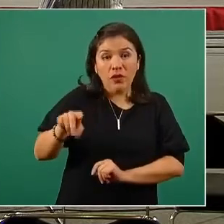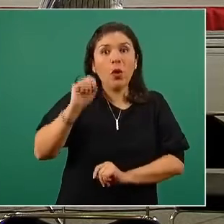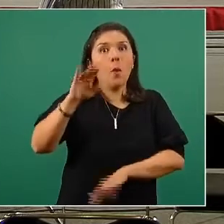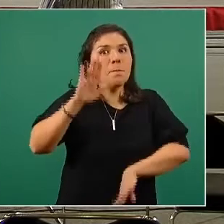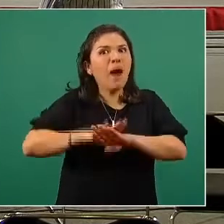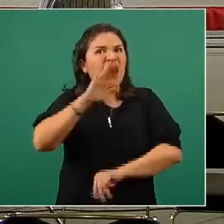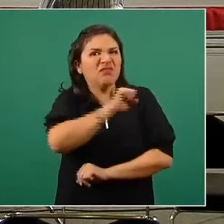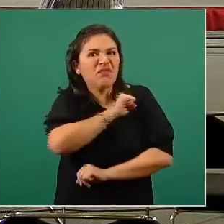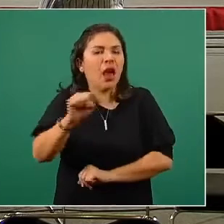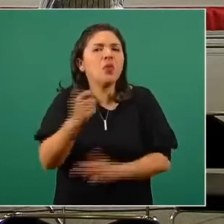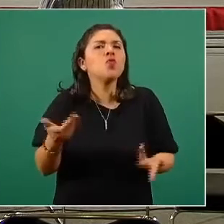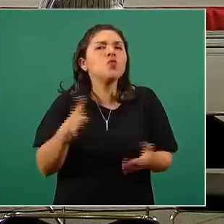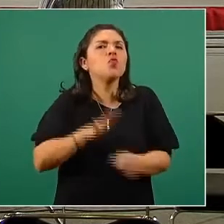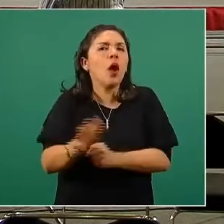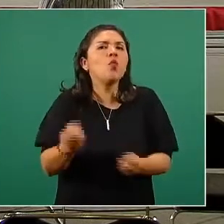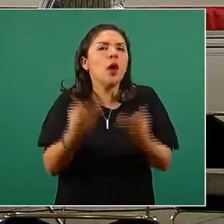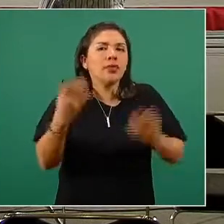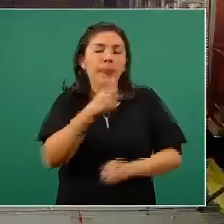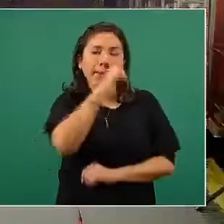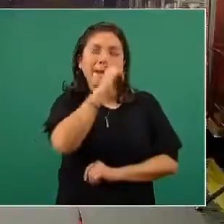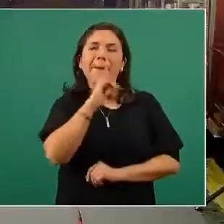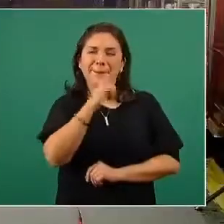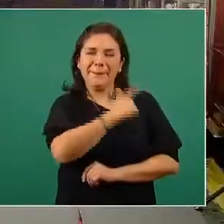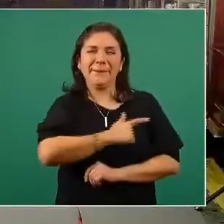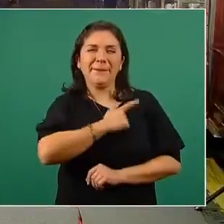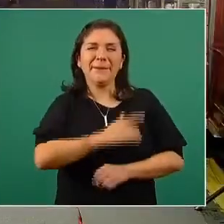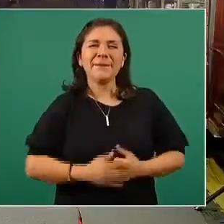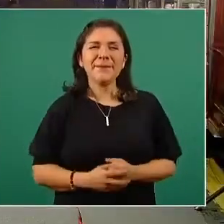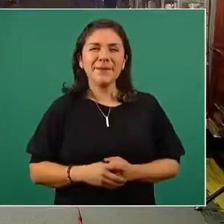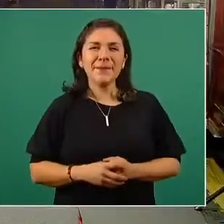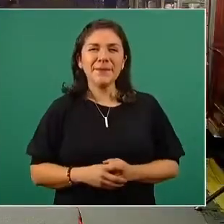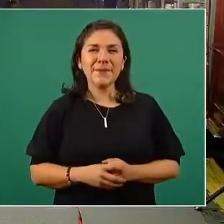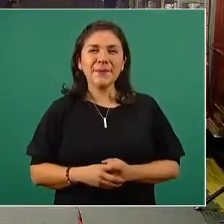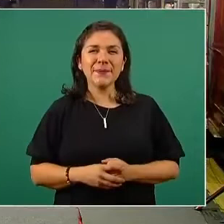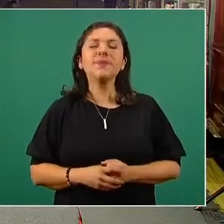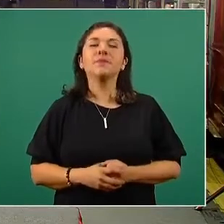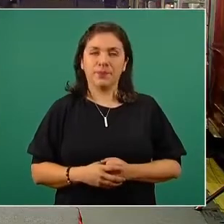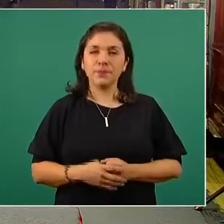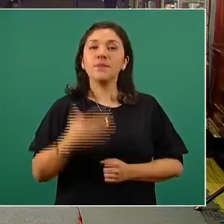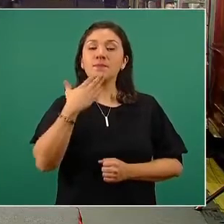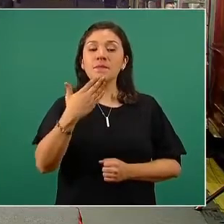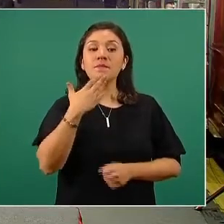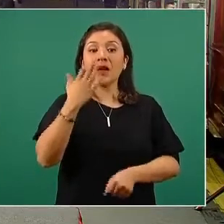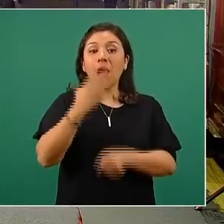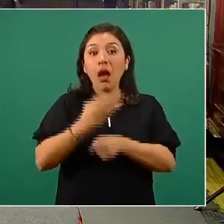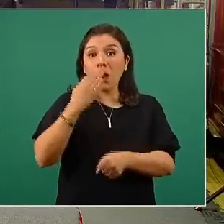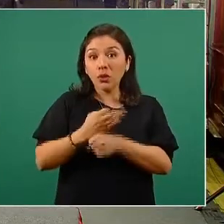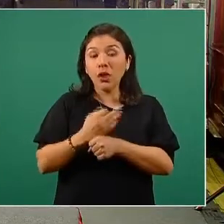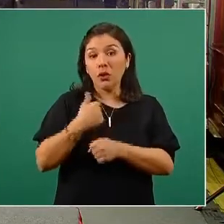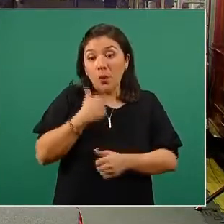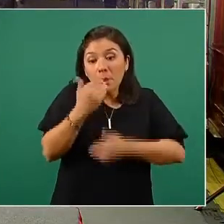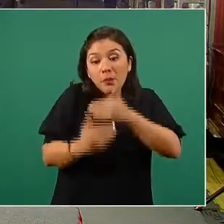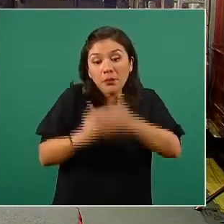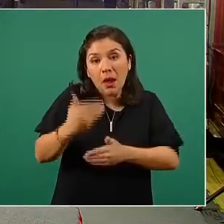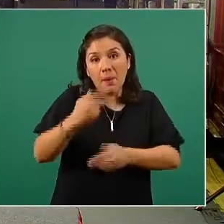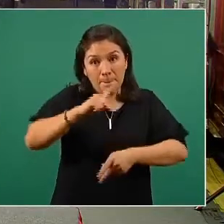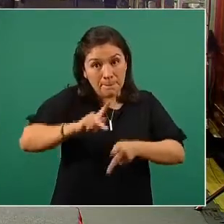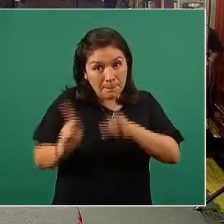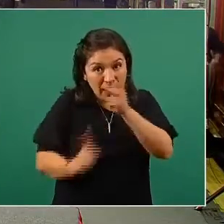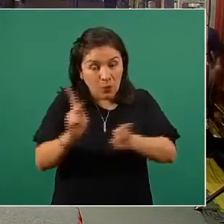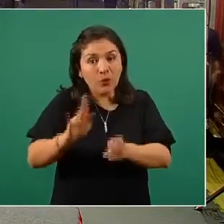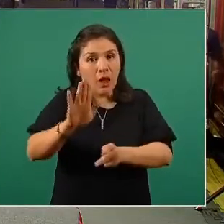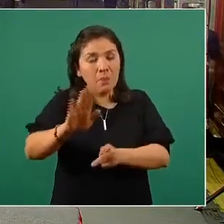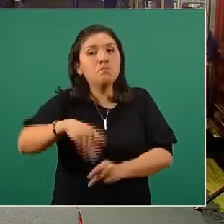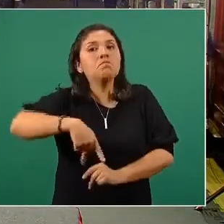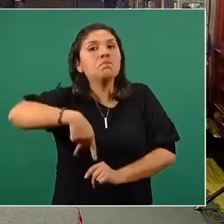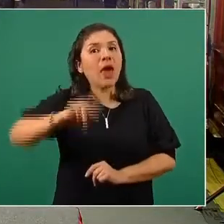más agresivas. Gracias. Claro que sí. Bueno, entiendo, en este momento avanzamos con las preguntas, sin